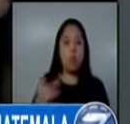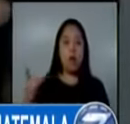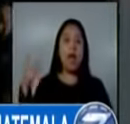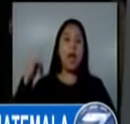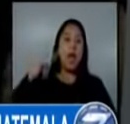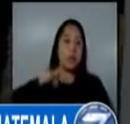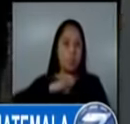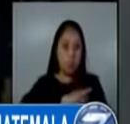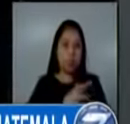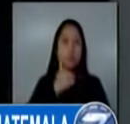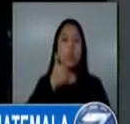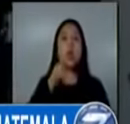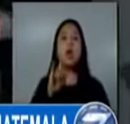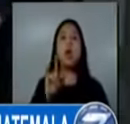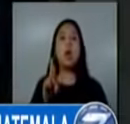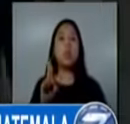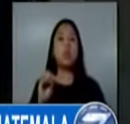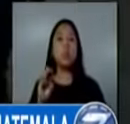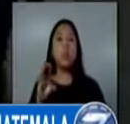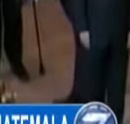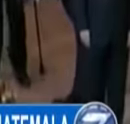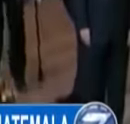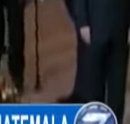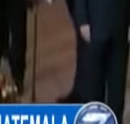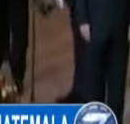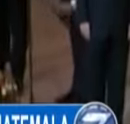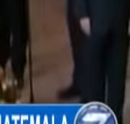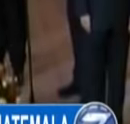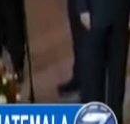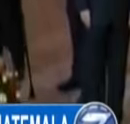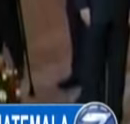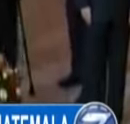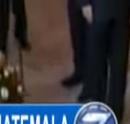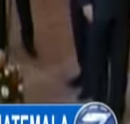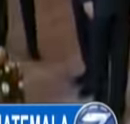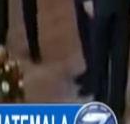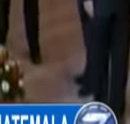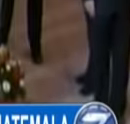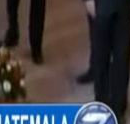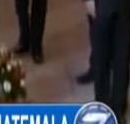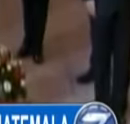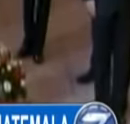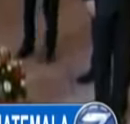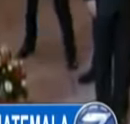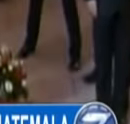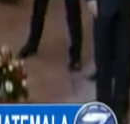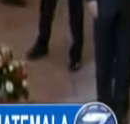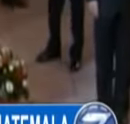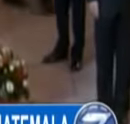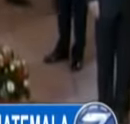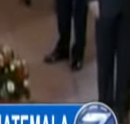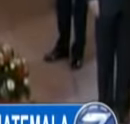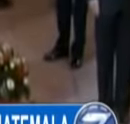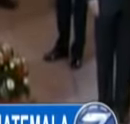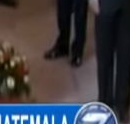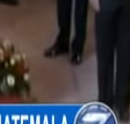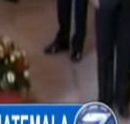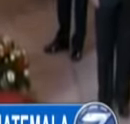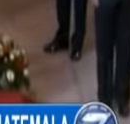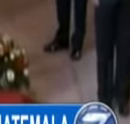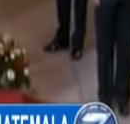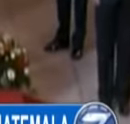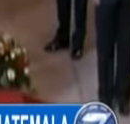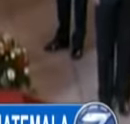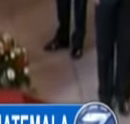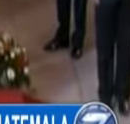los pasillos de las instalaciones del Palacio Nacional hasta llegar al Patio de la Vida, donde entonaron los himnos nacionales de